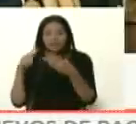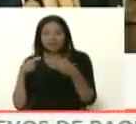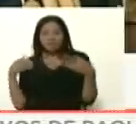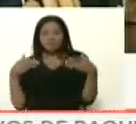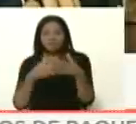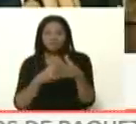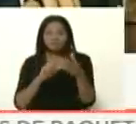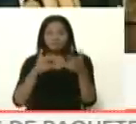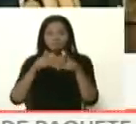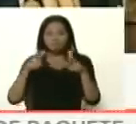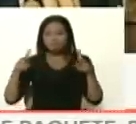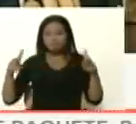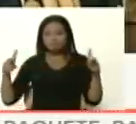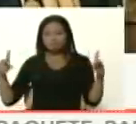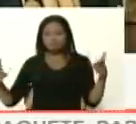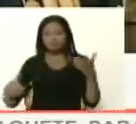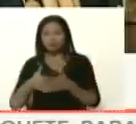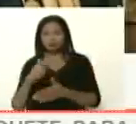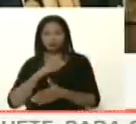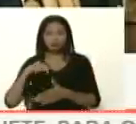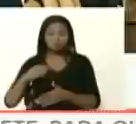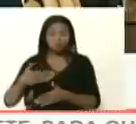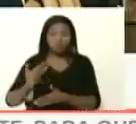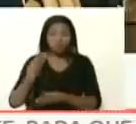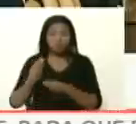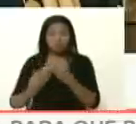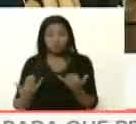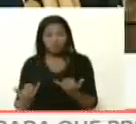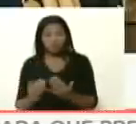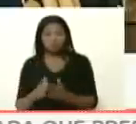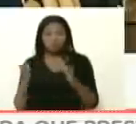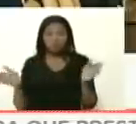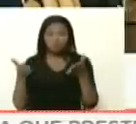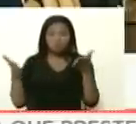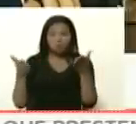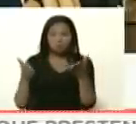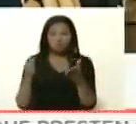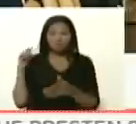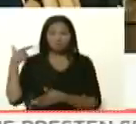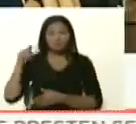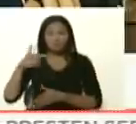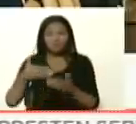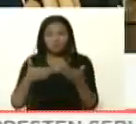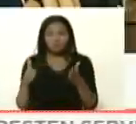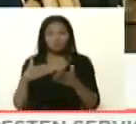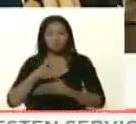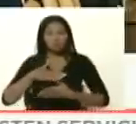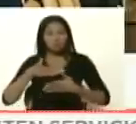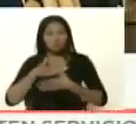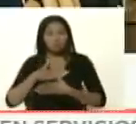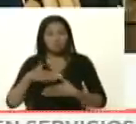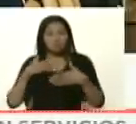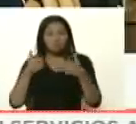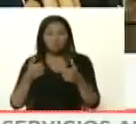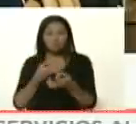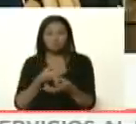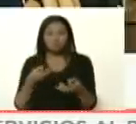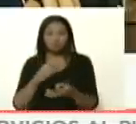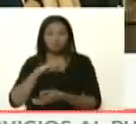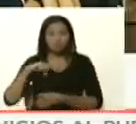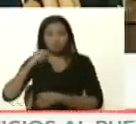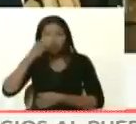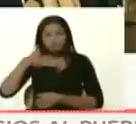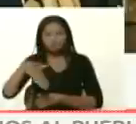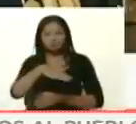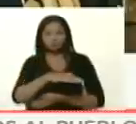y luego con otra oleada, para nosotros potenciar el transporte público de calidad para nuestro pueblo